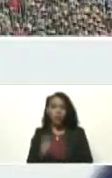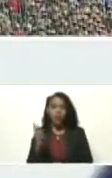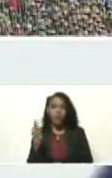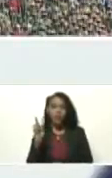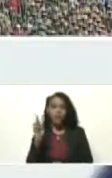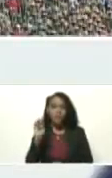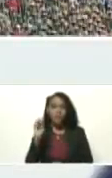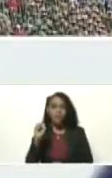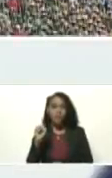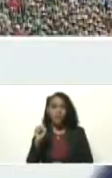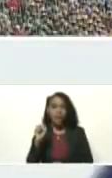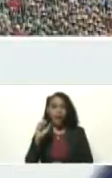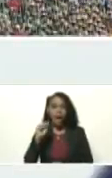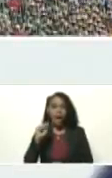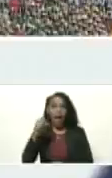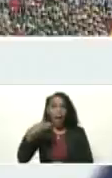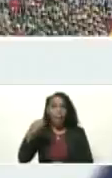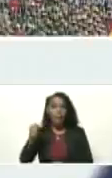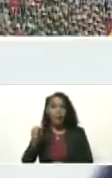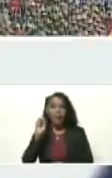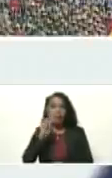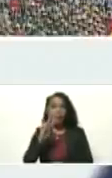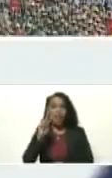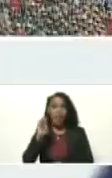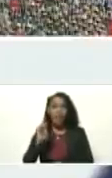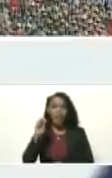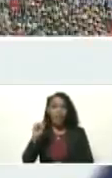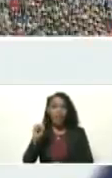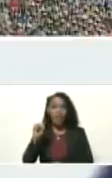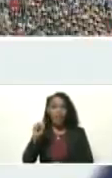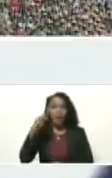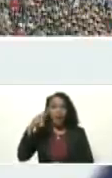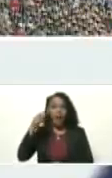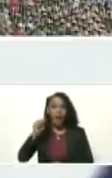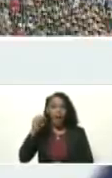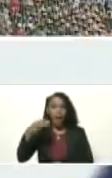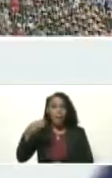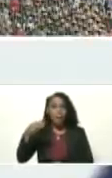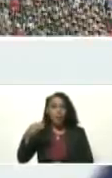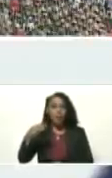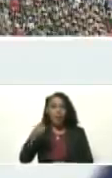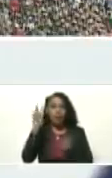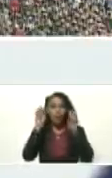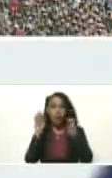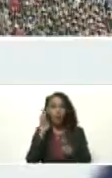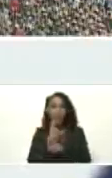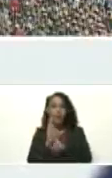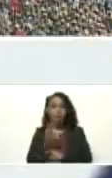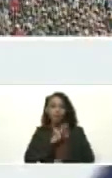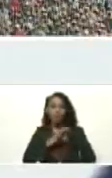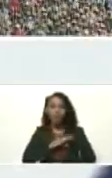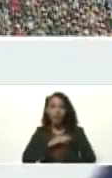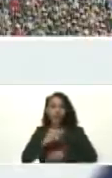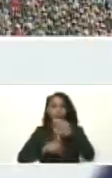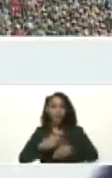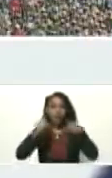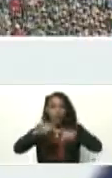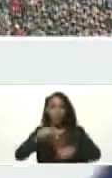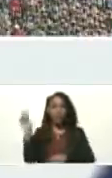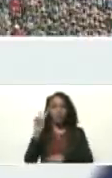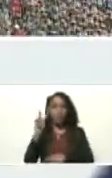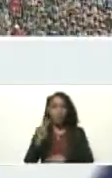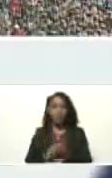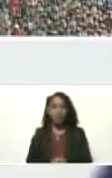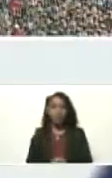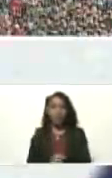VenUp. V pequeña E-N Up. VenUp, la nueva red social Made in Venezuela